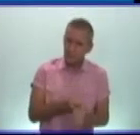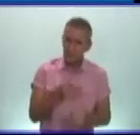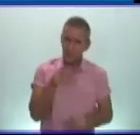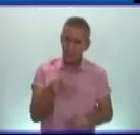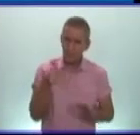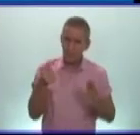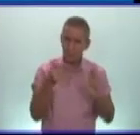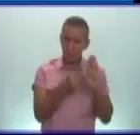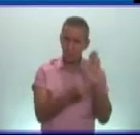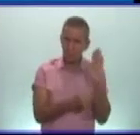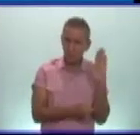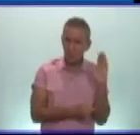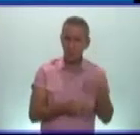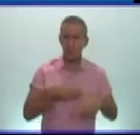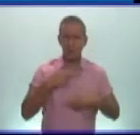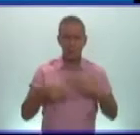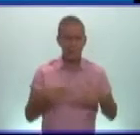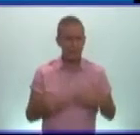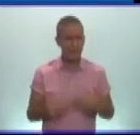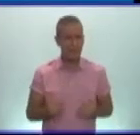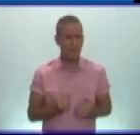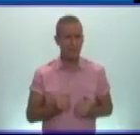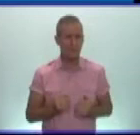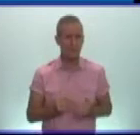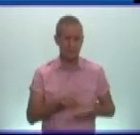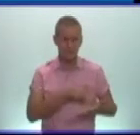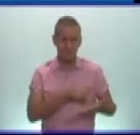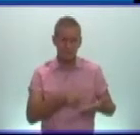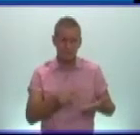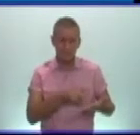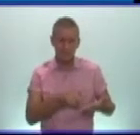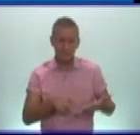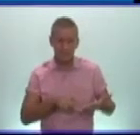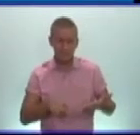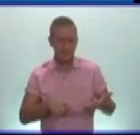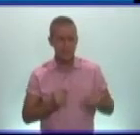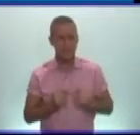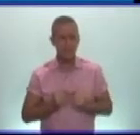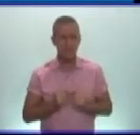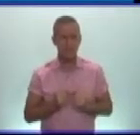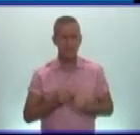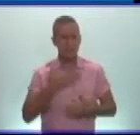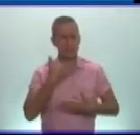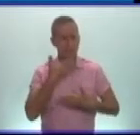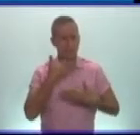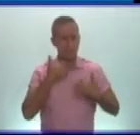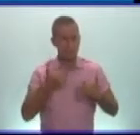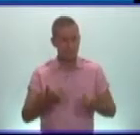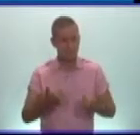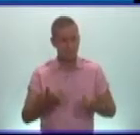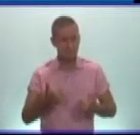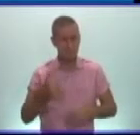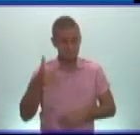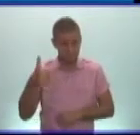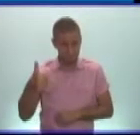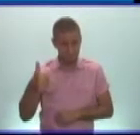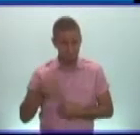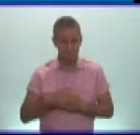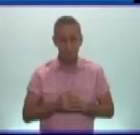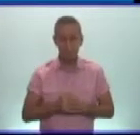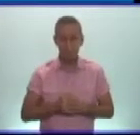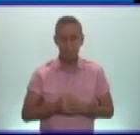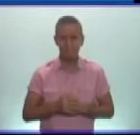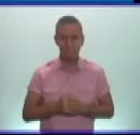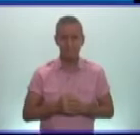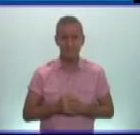cuenta para realizar producciones textuales de mucha calidad. Bien, vamos entonces